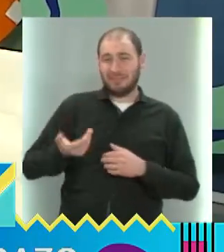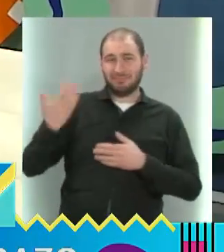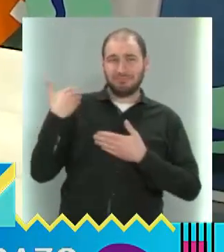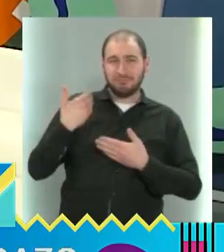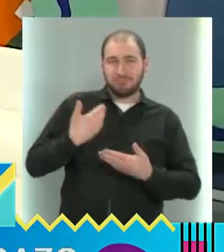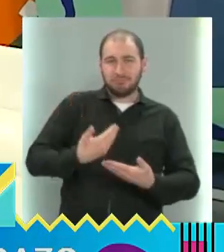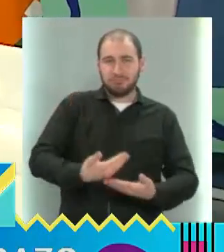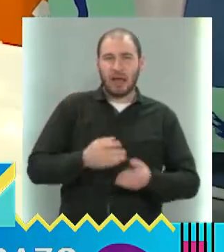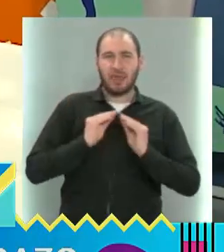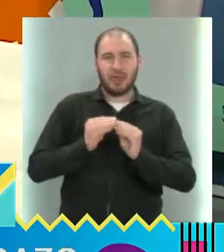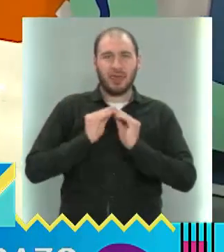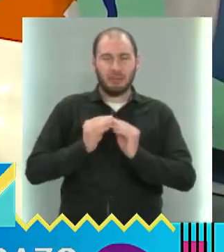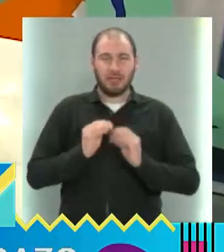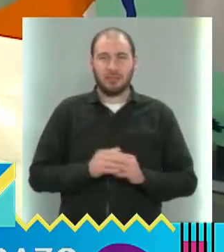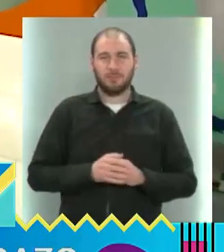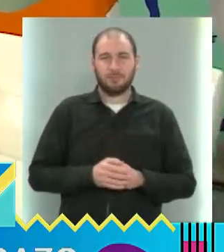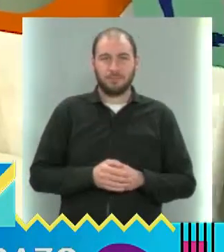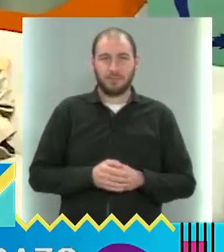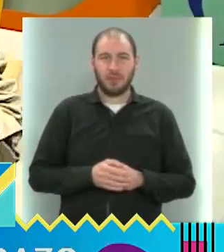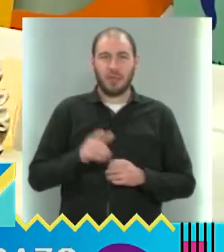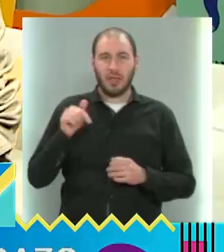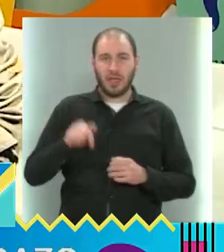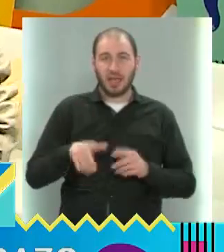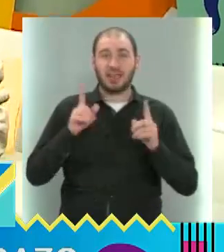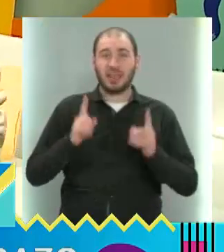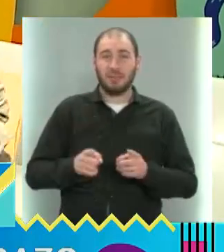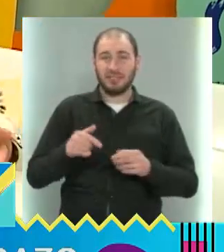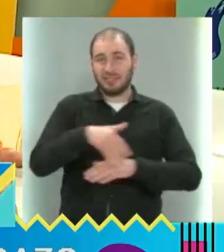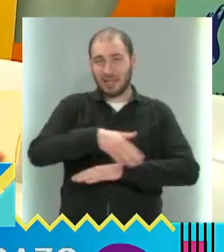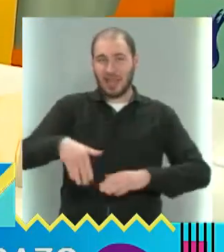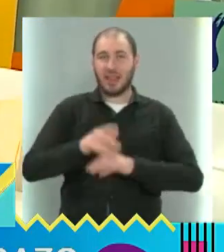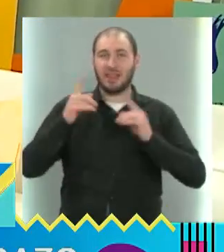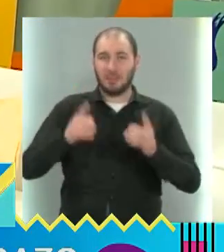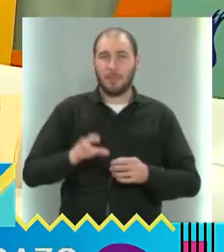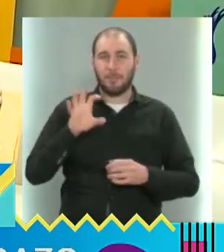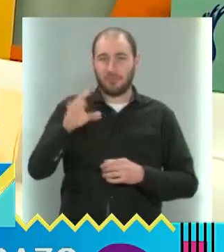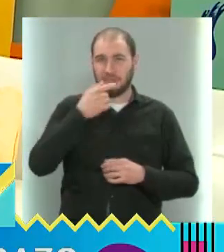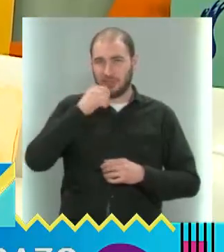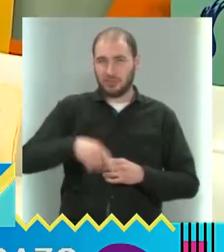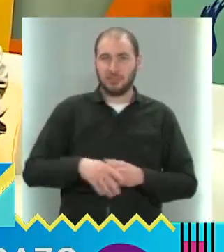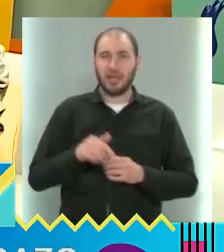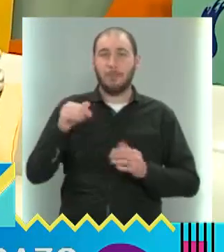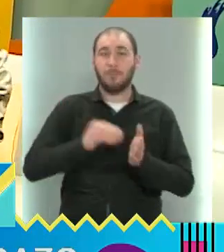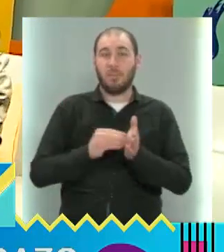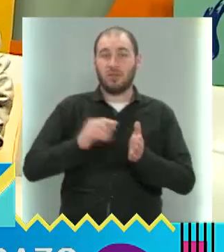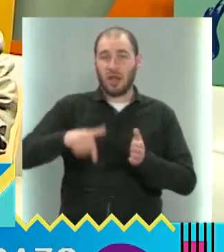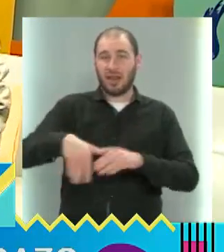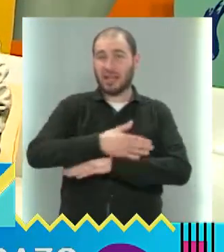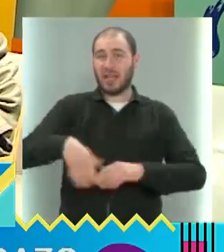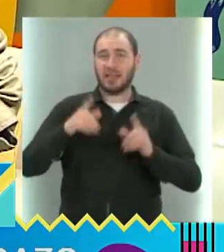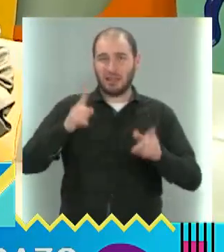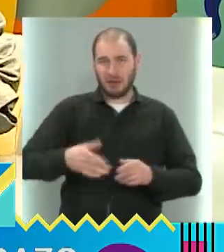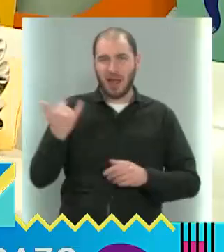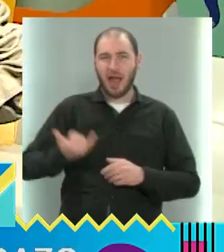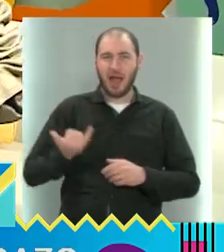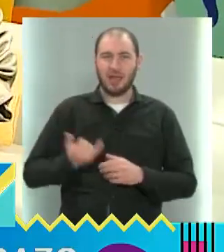ya de esta discusión, de este debate que se ha dado también en las calles, por supuesto también en la provincia de Mendoza, en este momento en las calles también